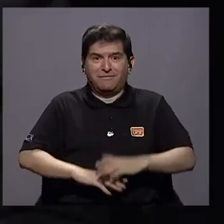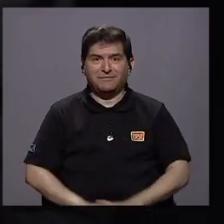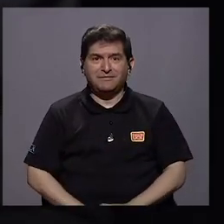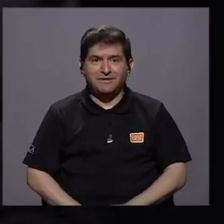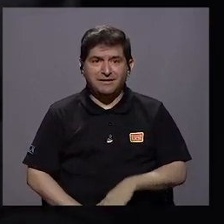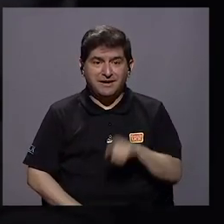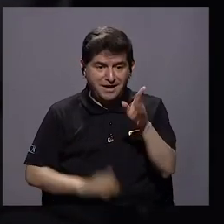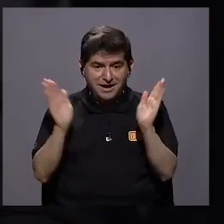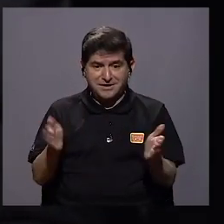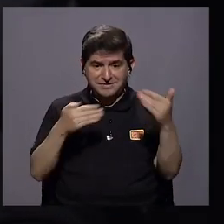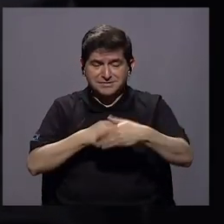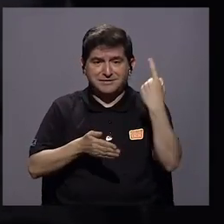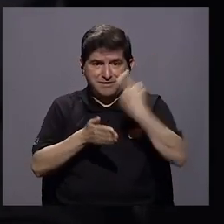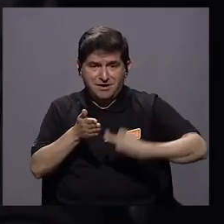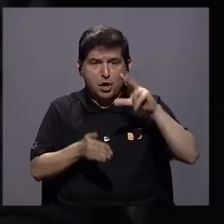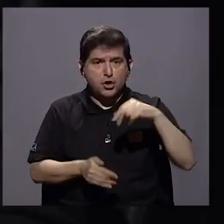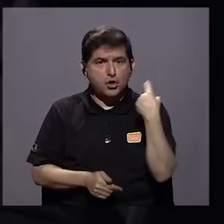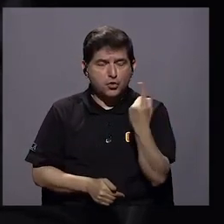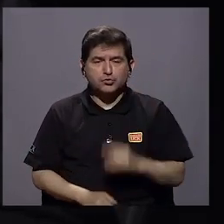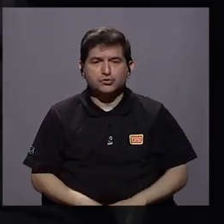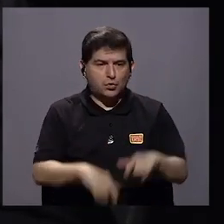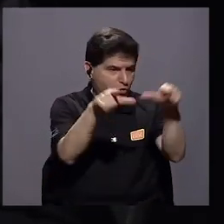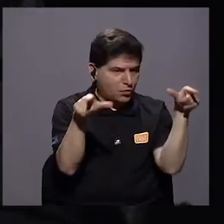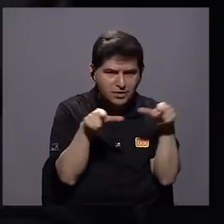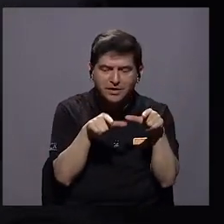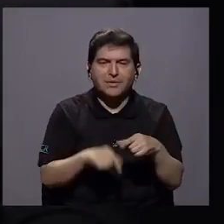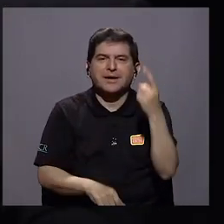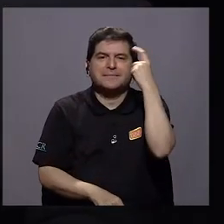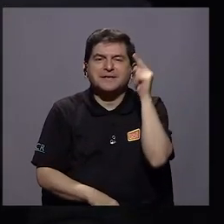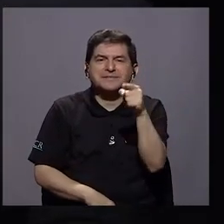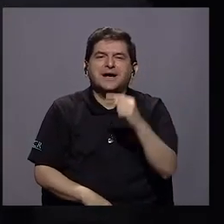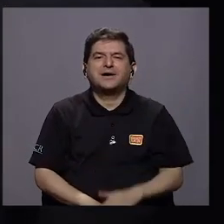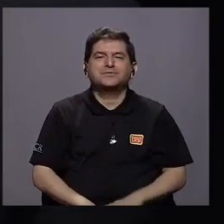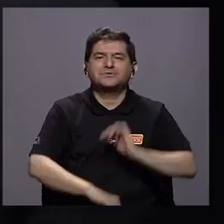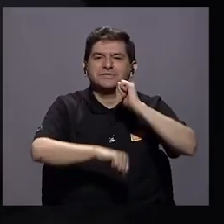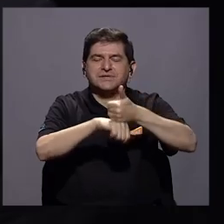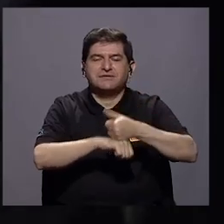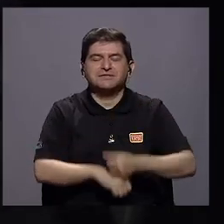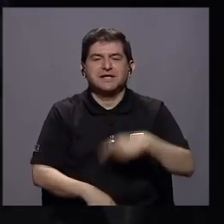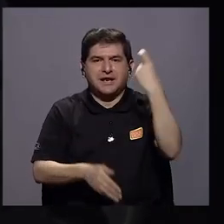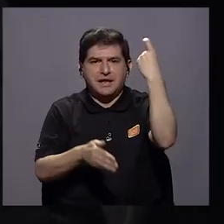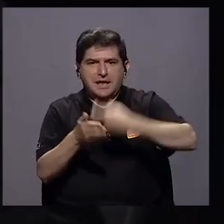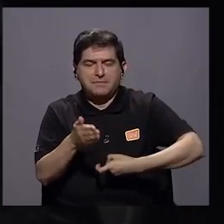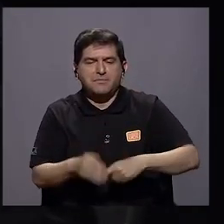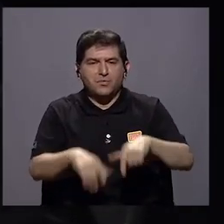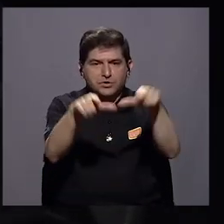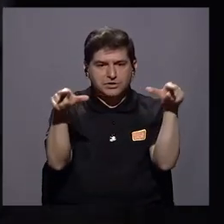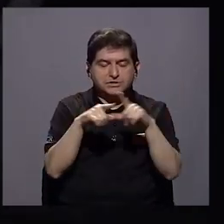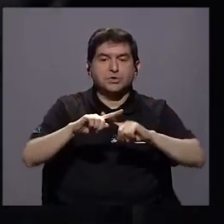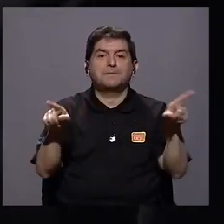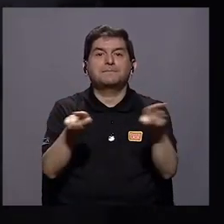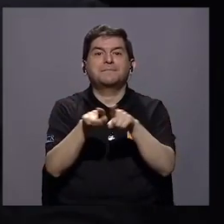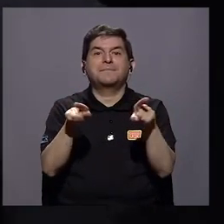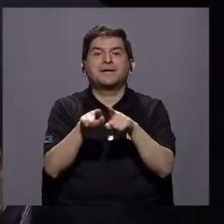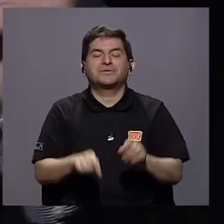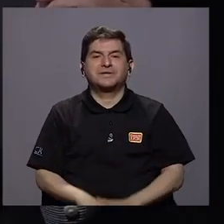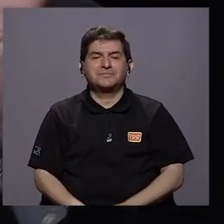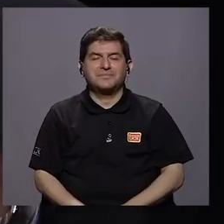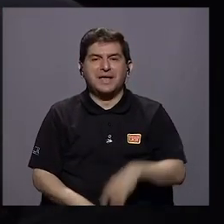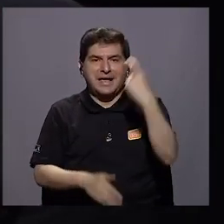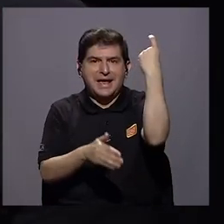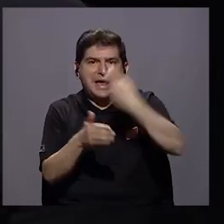momentos. Este paquete tributario, no solo el de los bienes inmuebles, pues imagínense que usted le van a poner este impuesto a los bienes inmuebles, pero usted también le